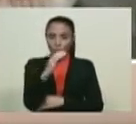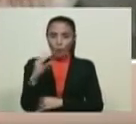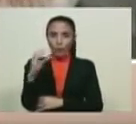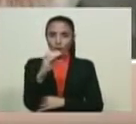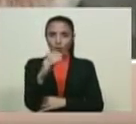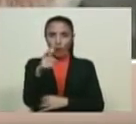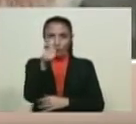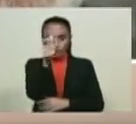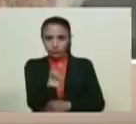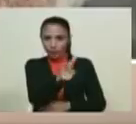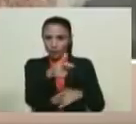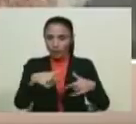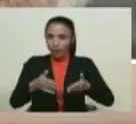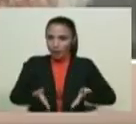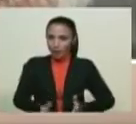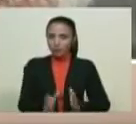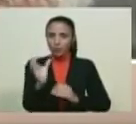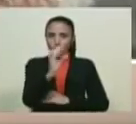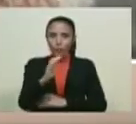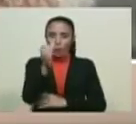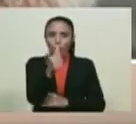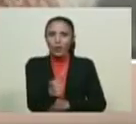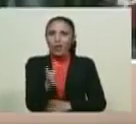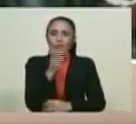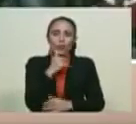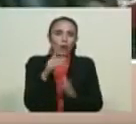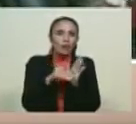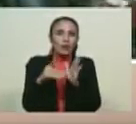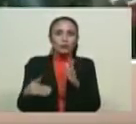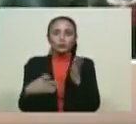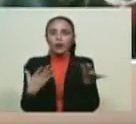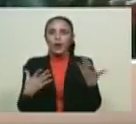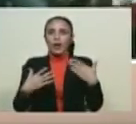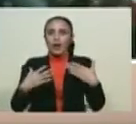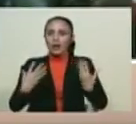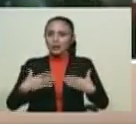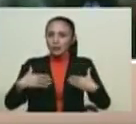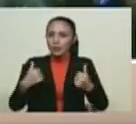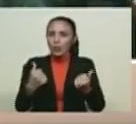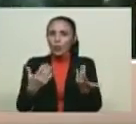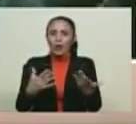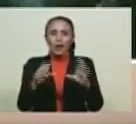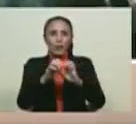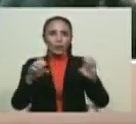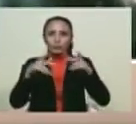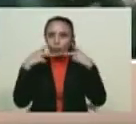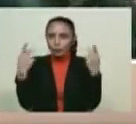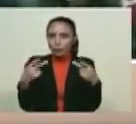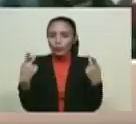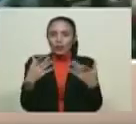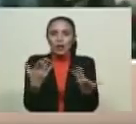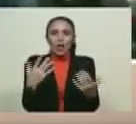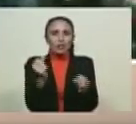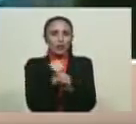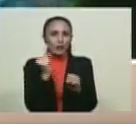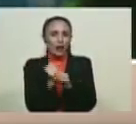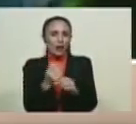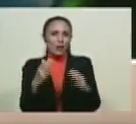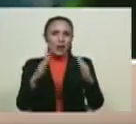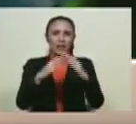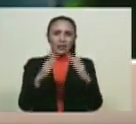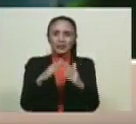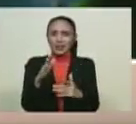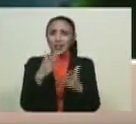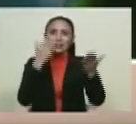Colombia. Un pueblo sin derecho a la salud, a la educación pública, a la vivienda, al trabajo, a los